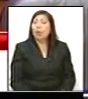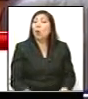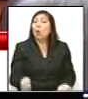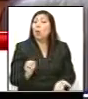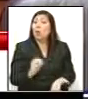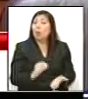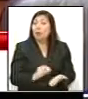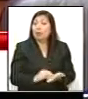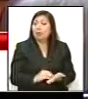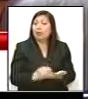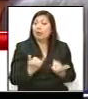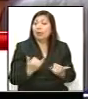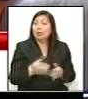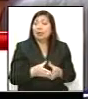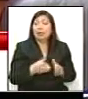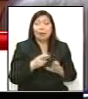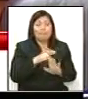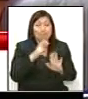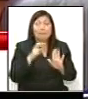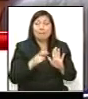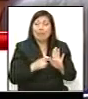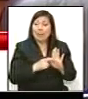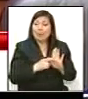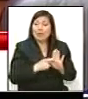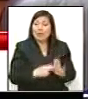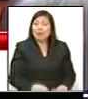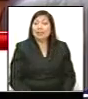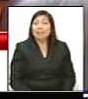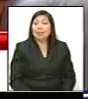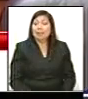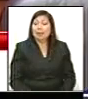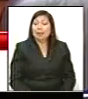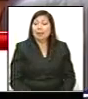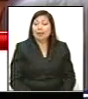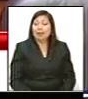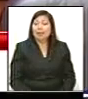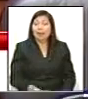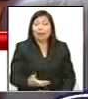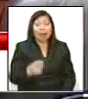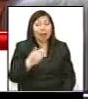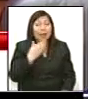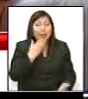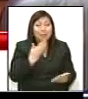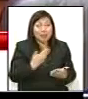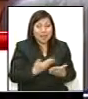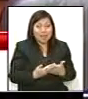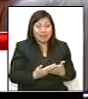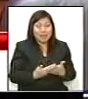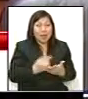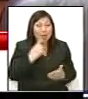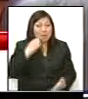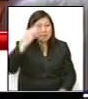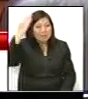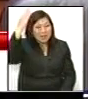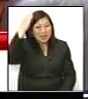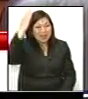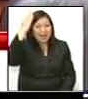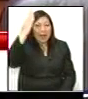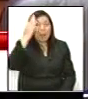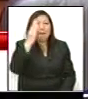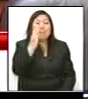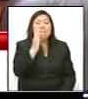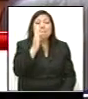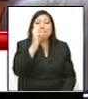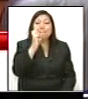nuevamente vigente este gran proyecto. Y gracias al arquitecto Fernando Belaúnde Terry, en ese momento se logró